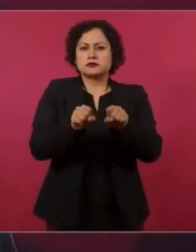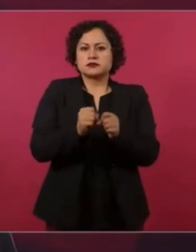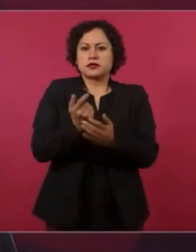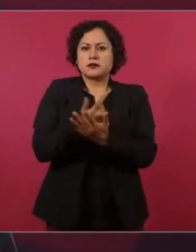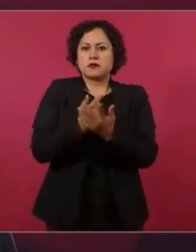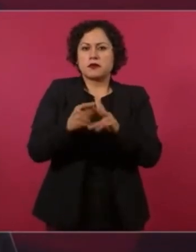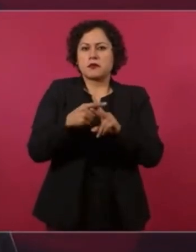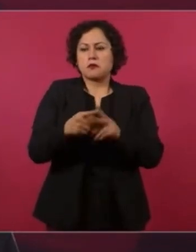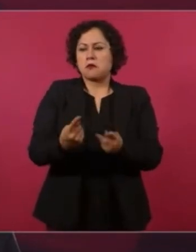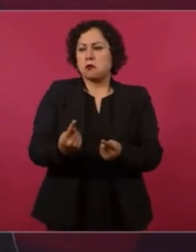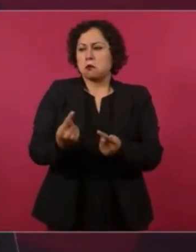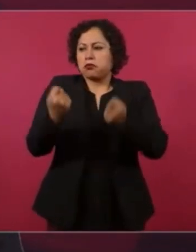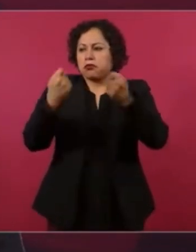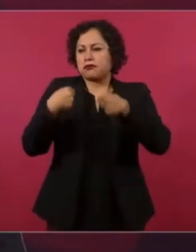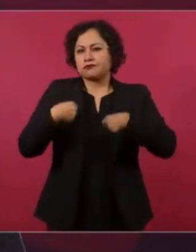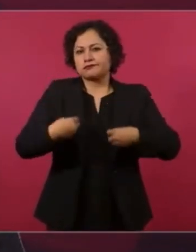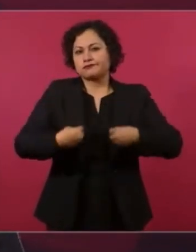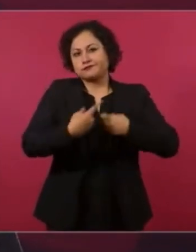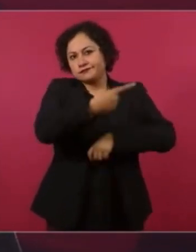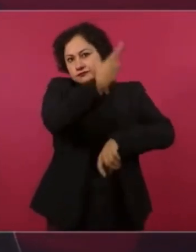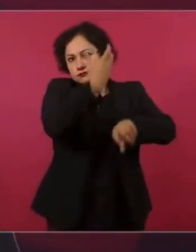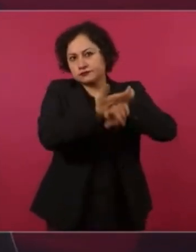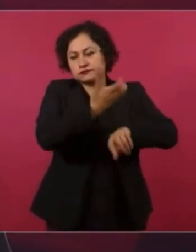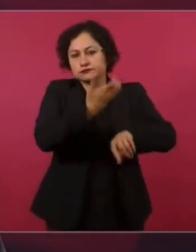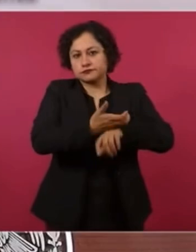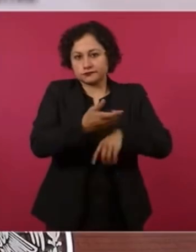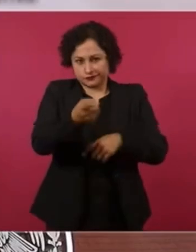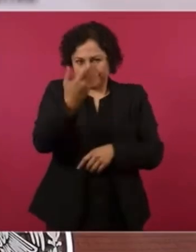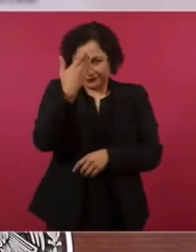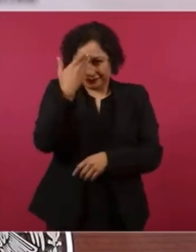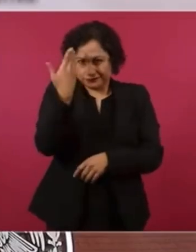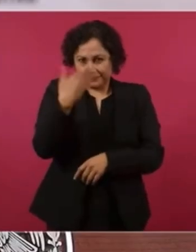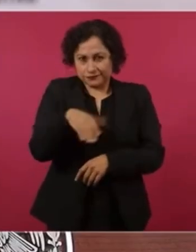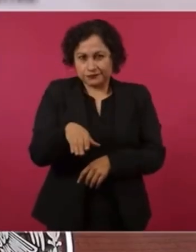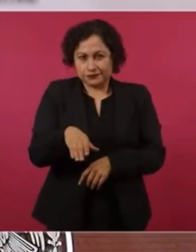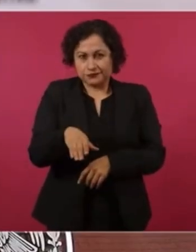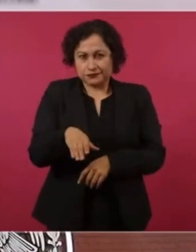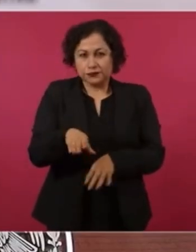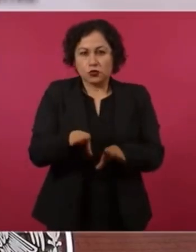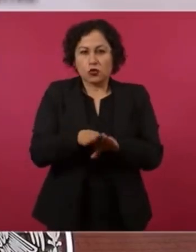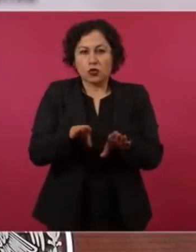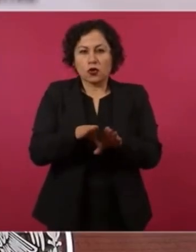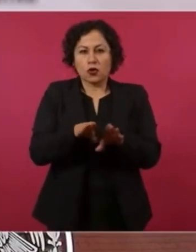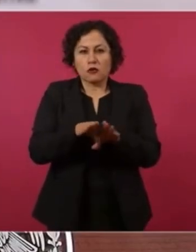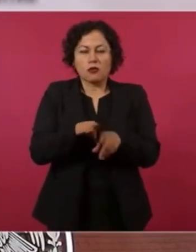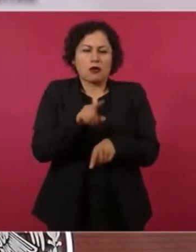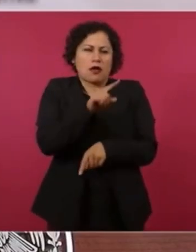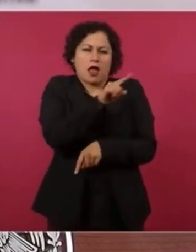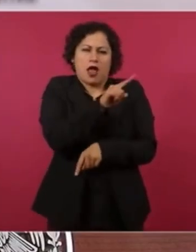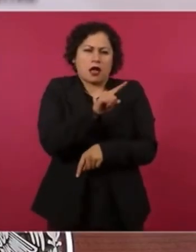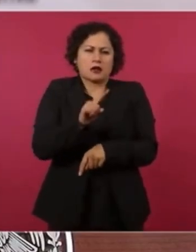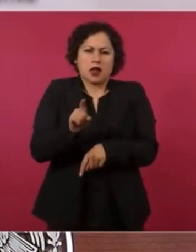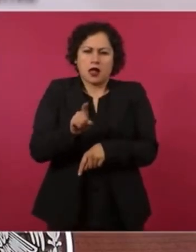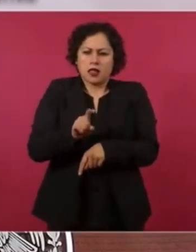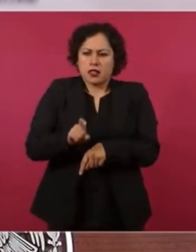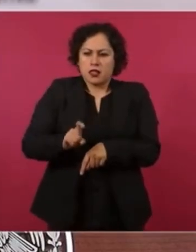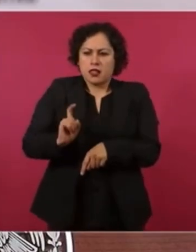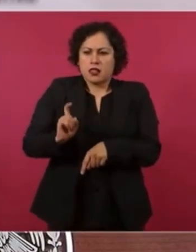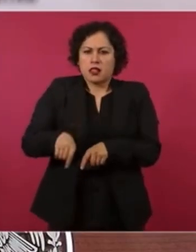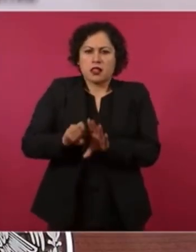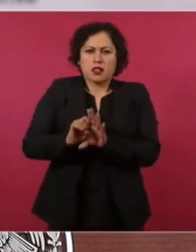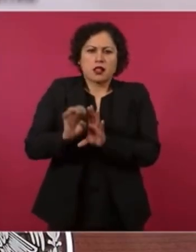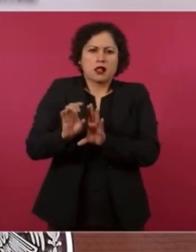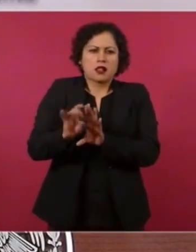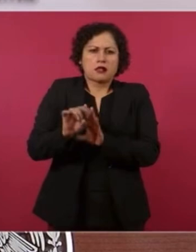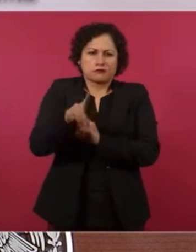Unidos. Ustedes saben cómo se hacen las cosas, ¿no? Con un clic, tú mandas de aquí a Andorra los millones